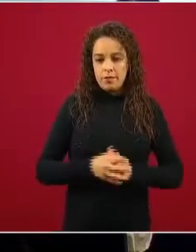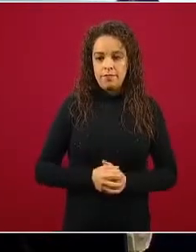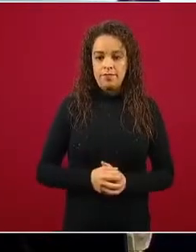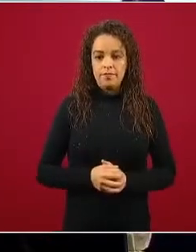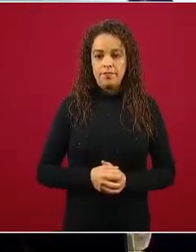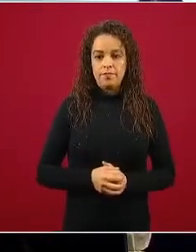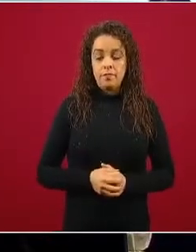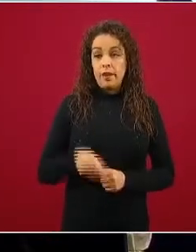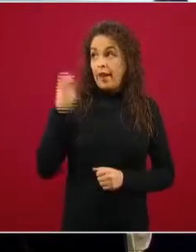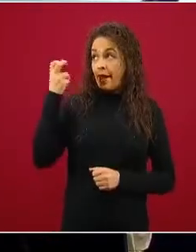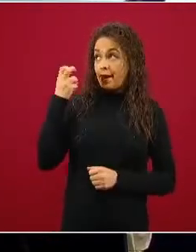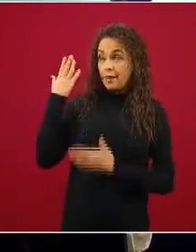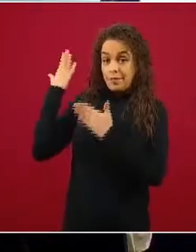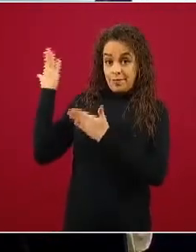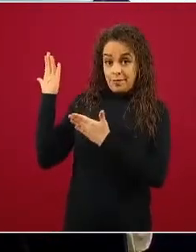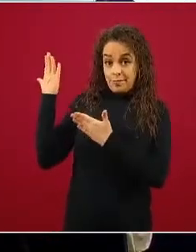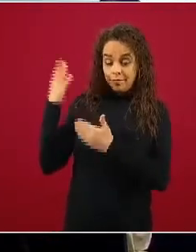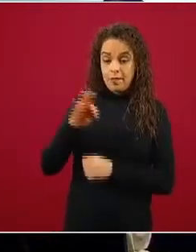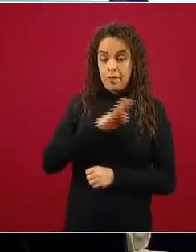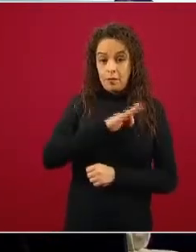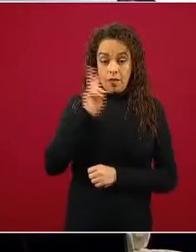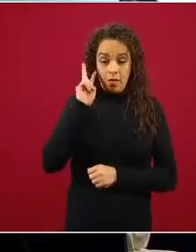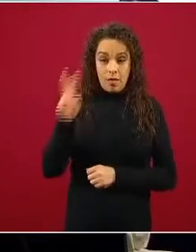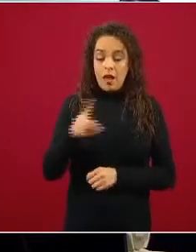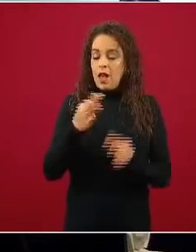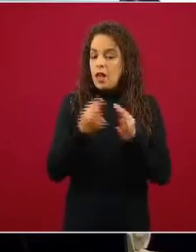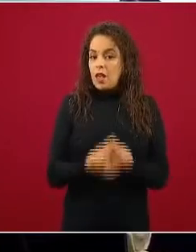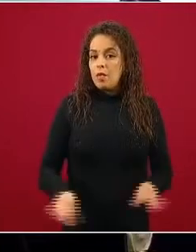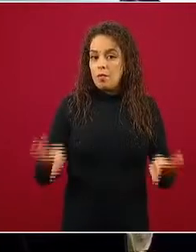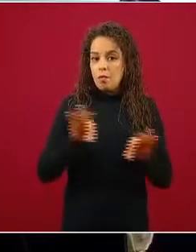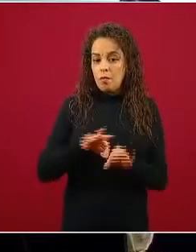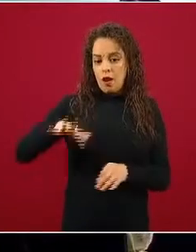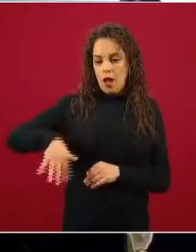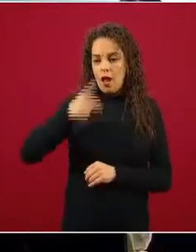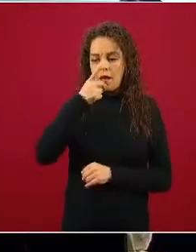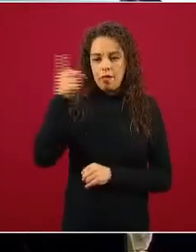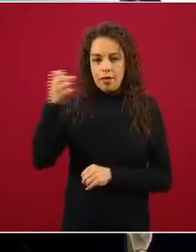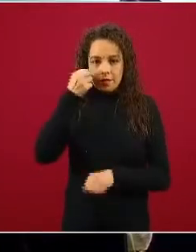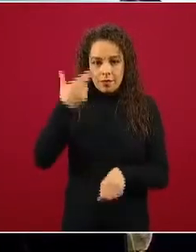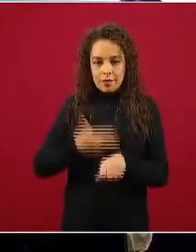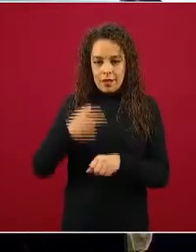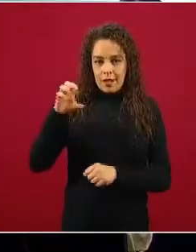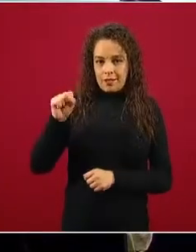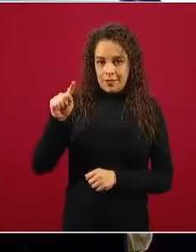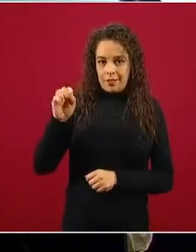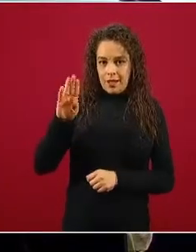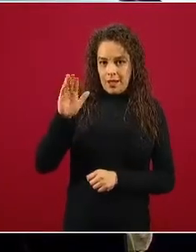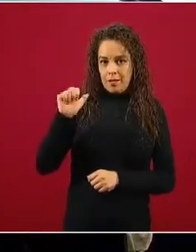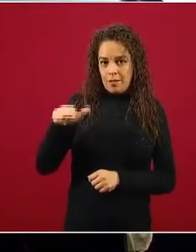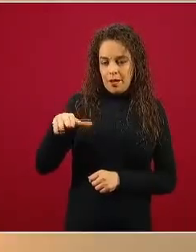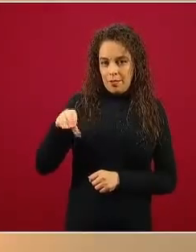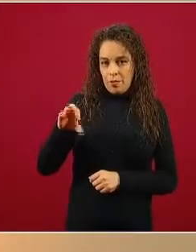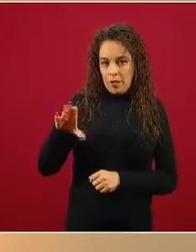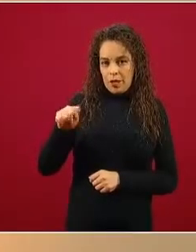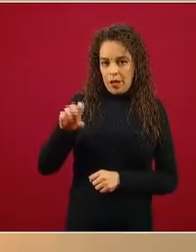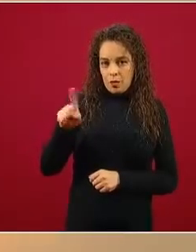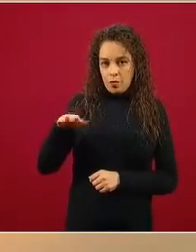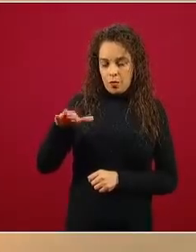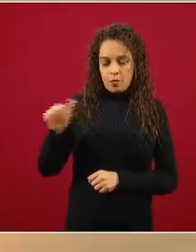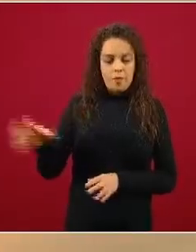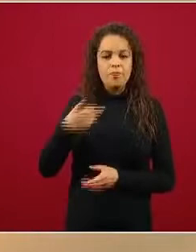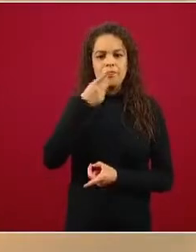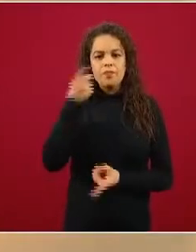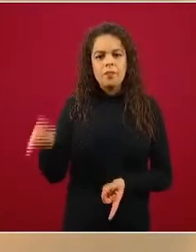importante, lo señalaba ya el secretario Esteban Moctezuma, es un poco similar. ¿Cuáles son los equipos